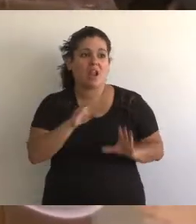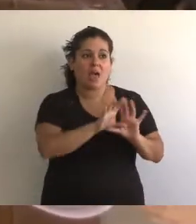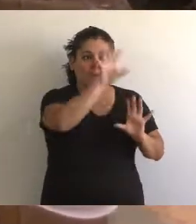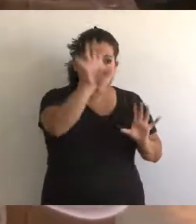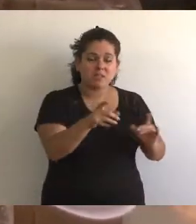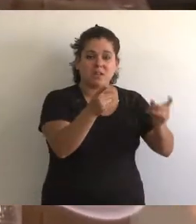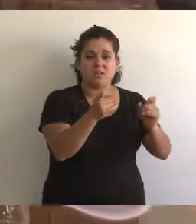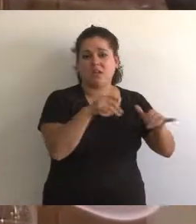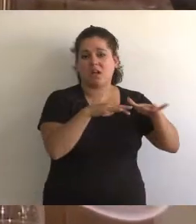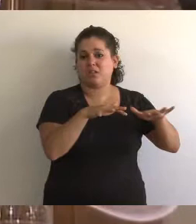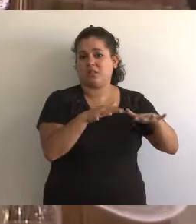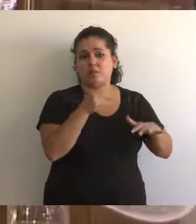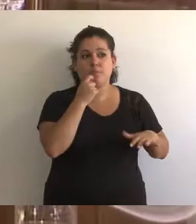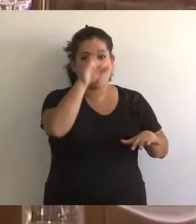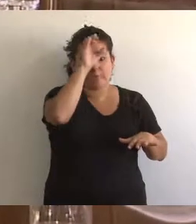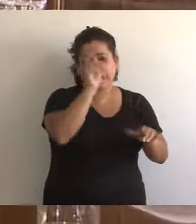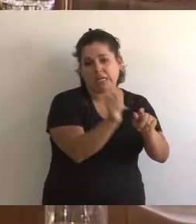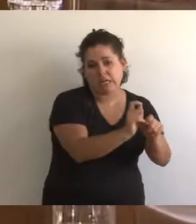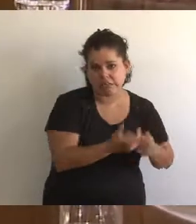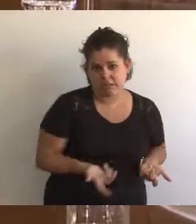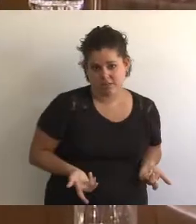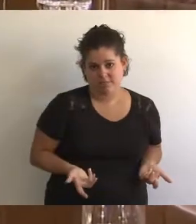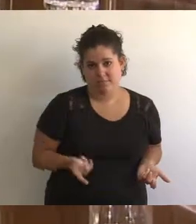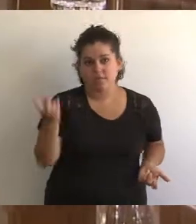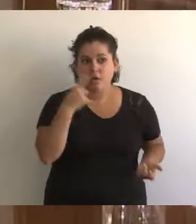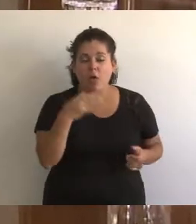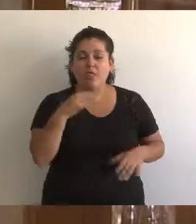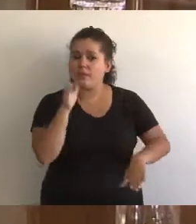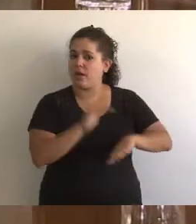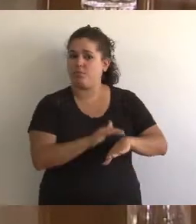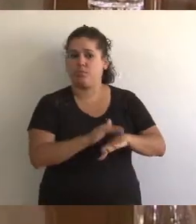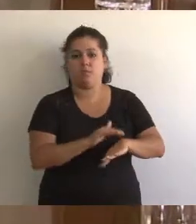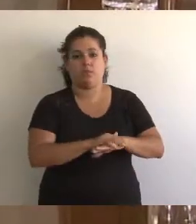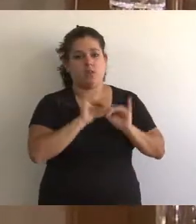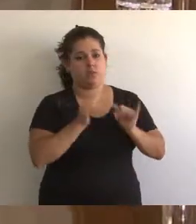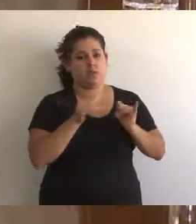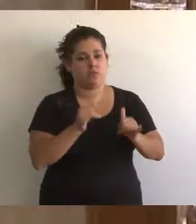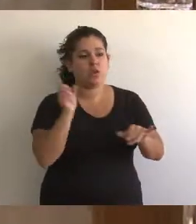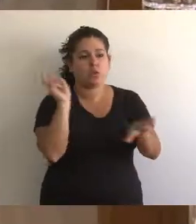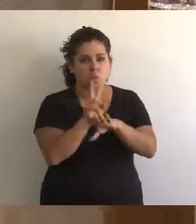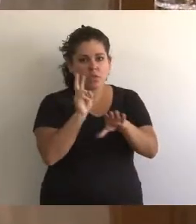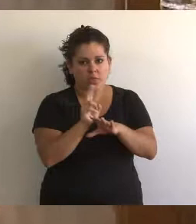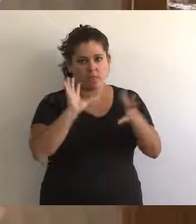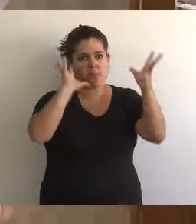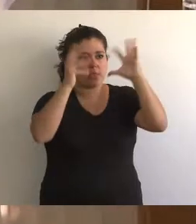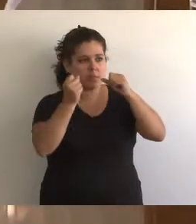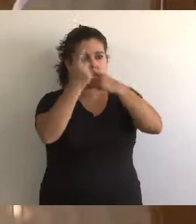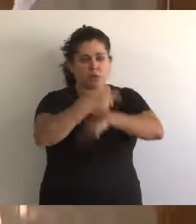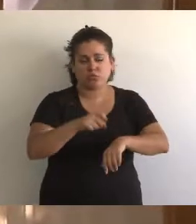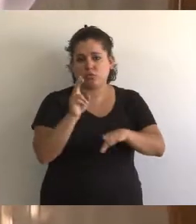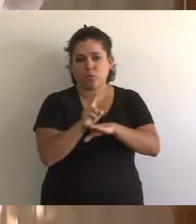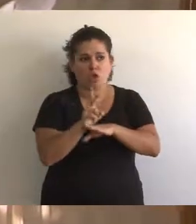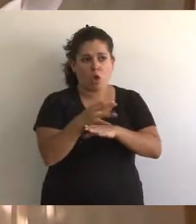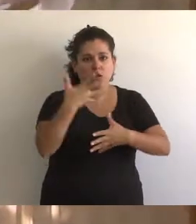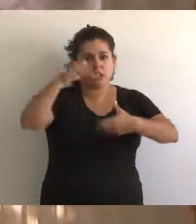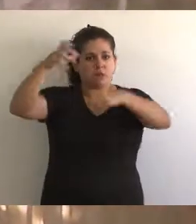necesitan vivir de determinadas actividades, la minera, por ejemplo, pero hay que hacerlo con responsabilidad, cuidando el Por recurso supuesto.